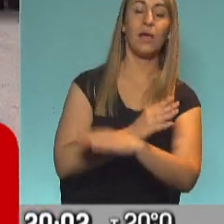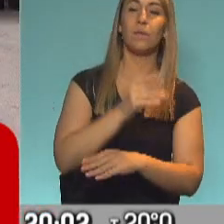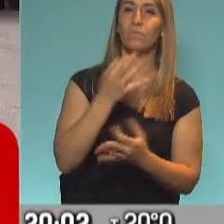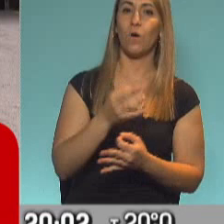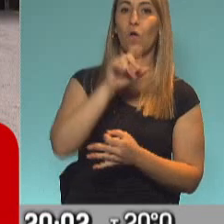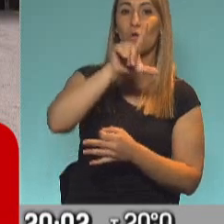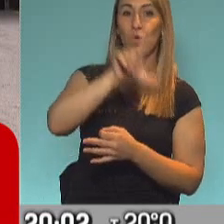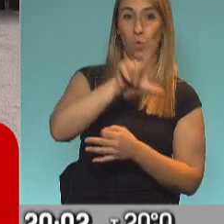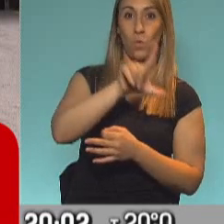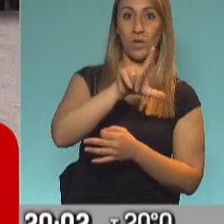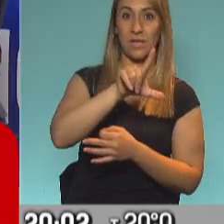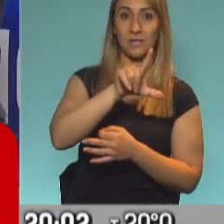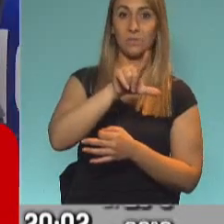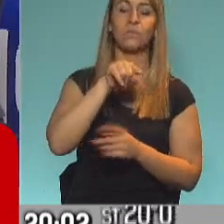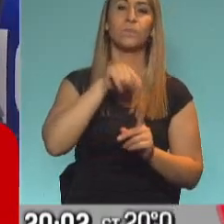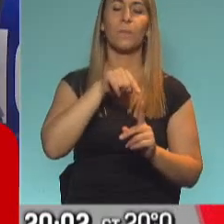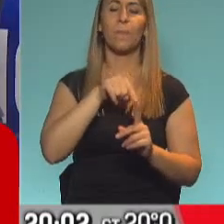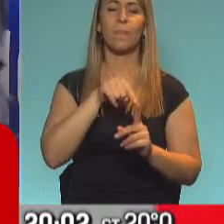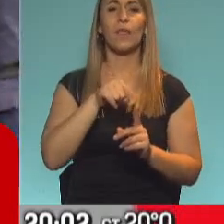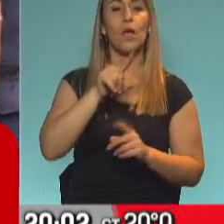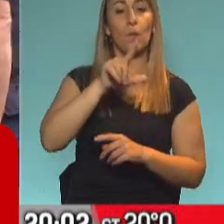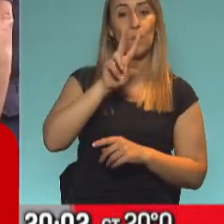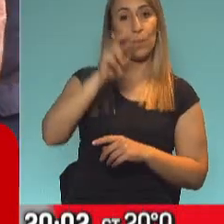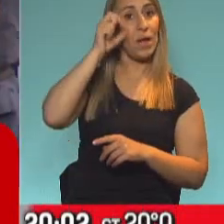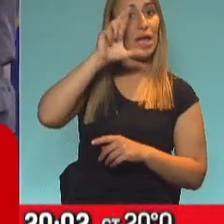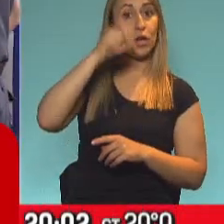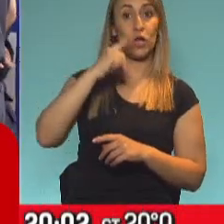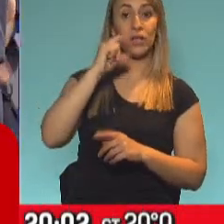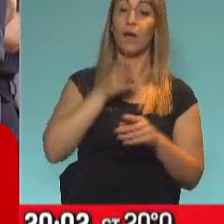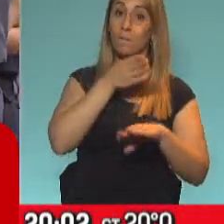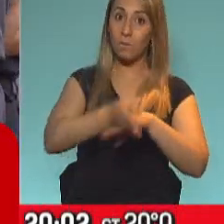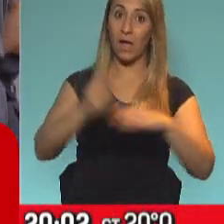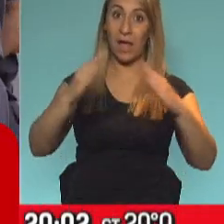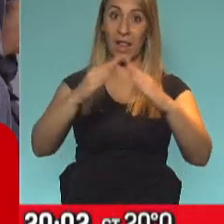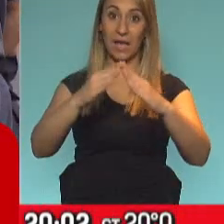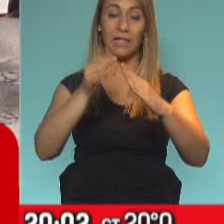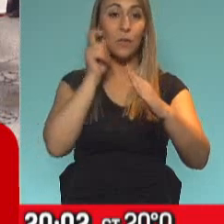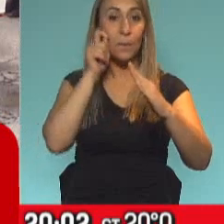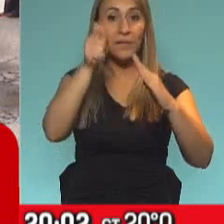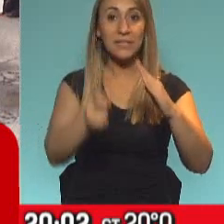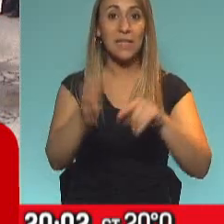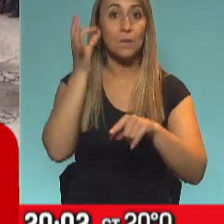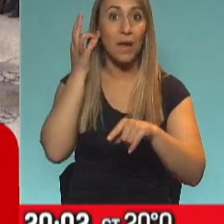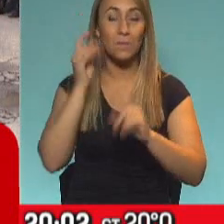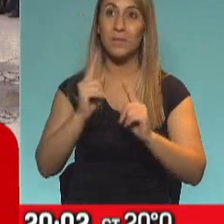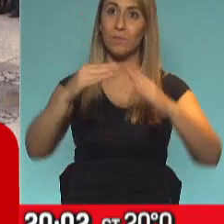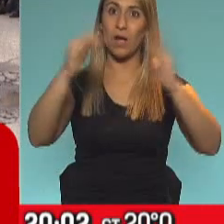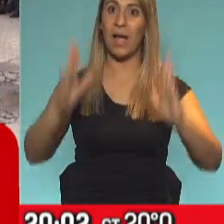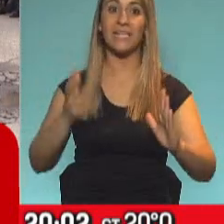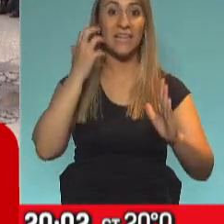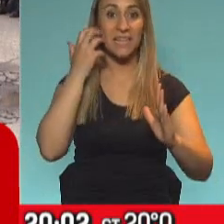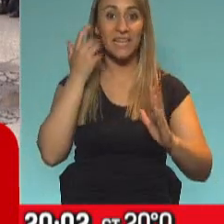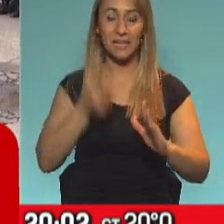miércoles, Verónica Ojeda fue a visitarlo a Maradona a la casa que habían alquilado en El Tigre. Dice